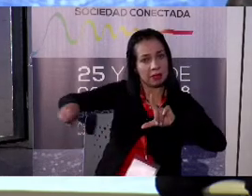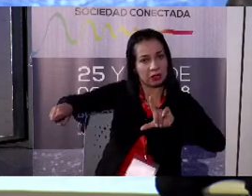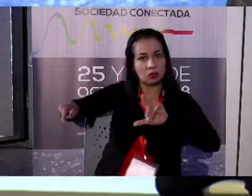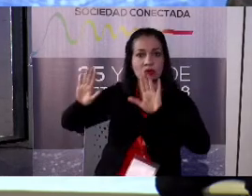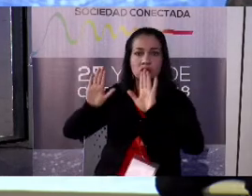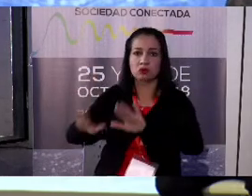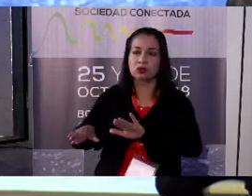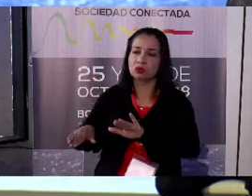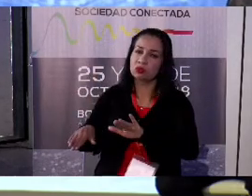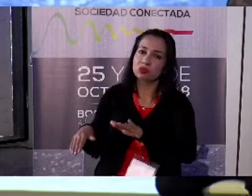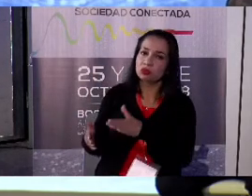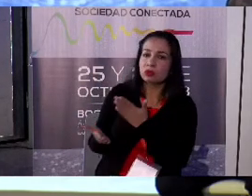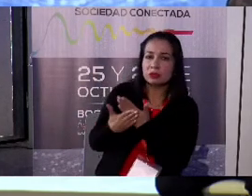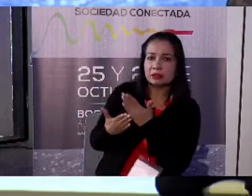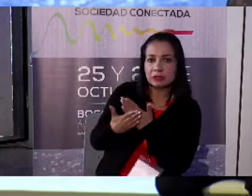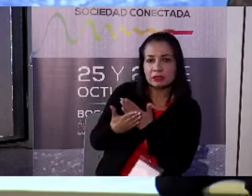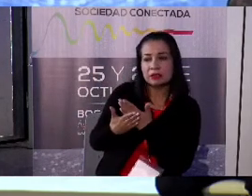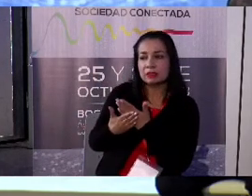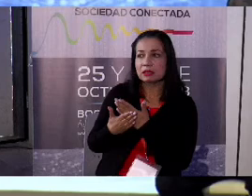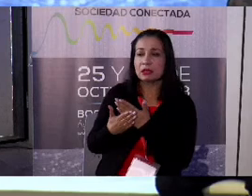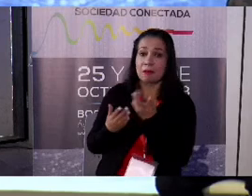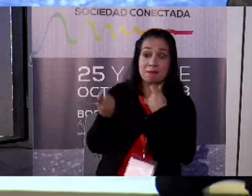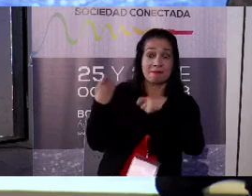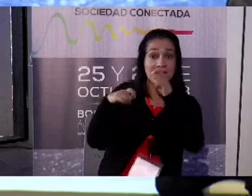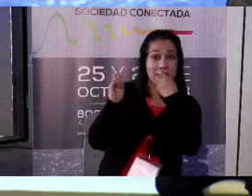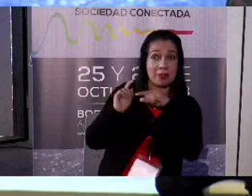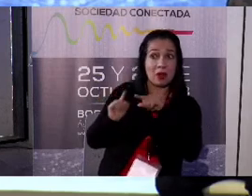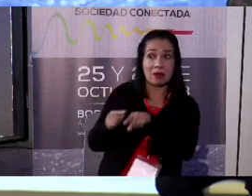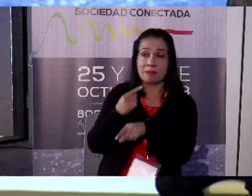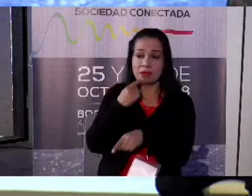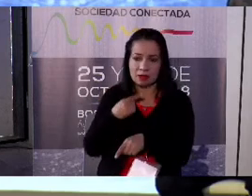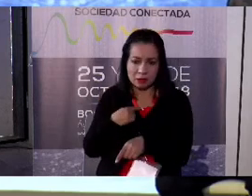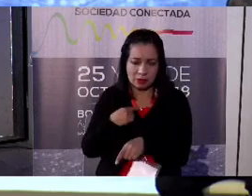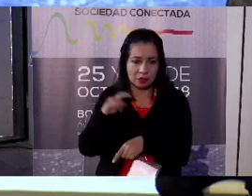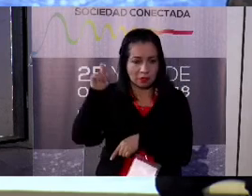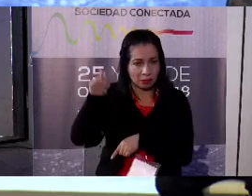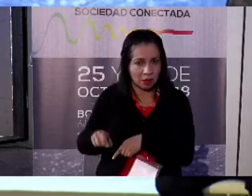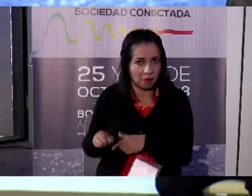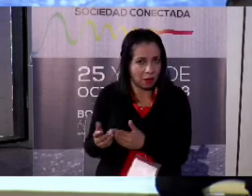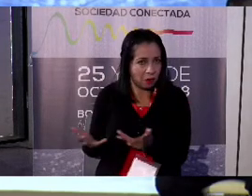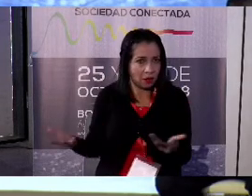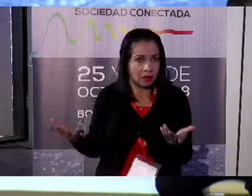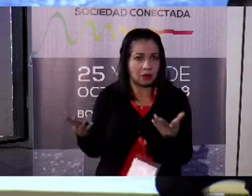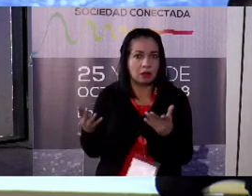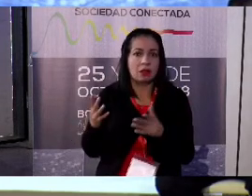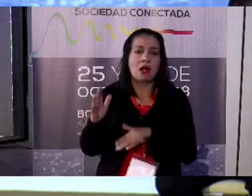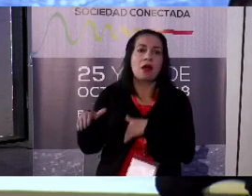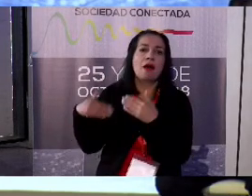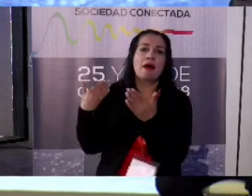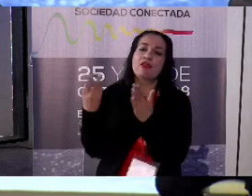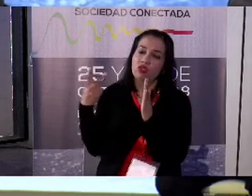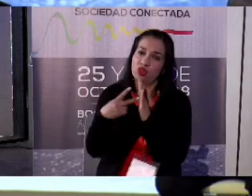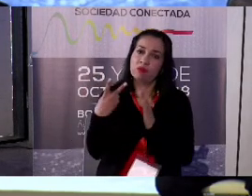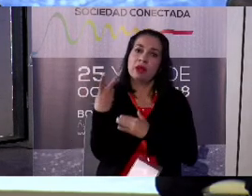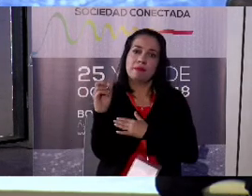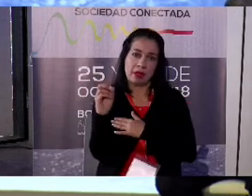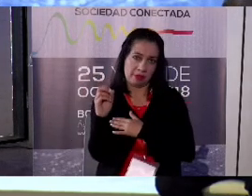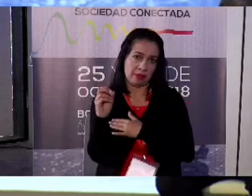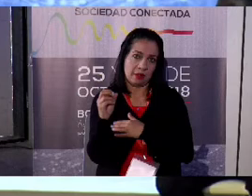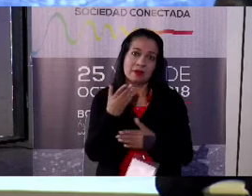dice los vendedores de equipo que tengo que tener para el 2020